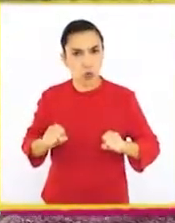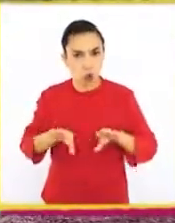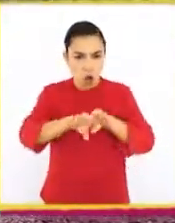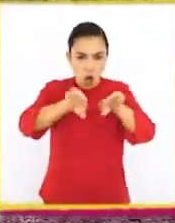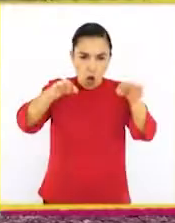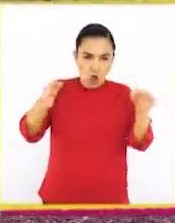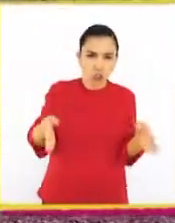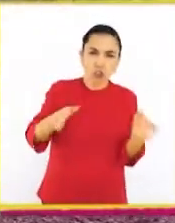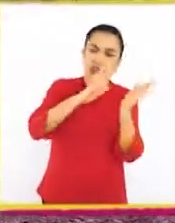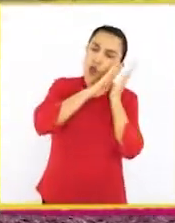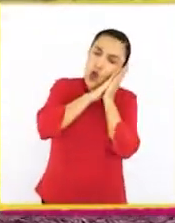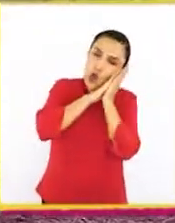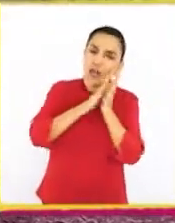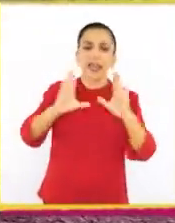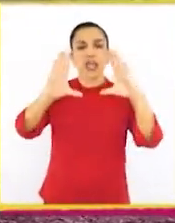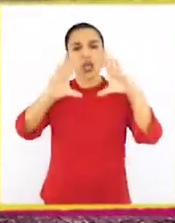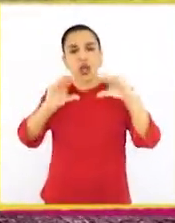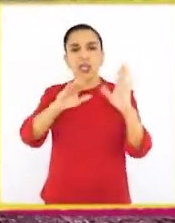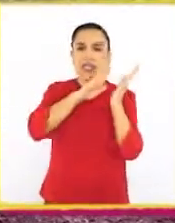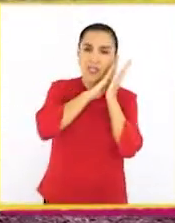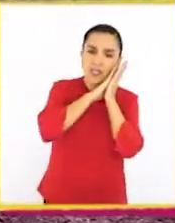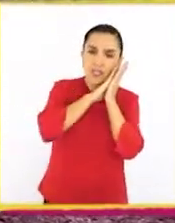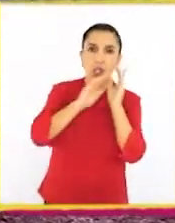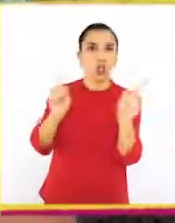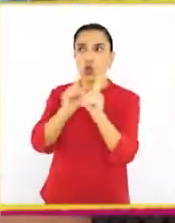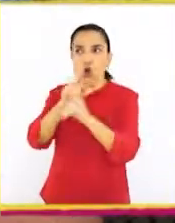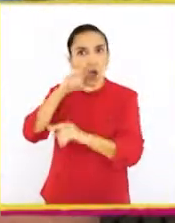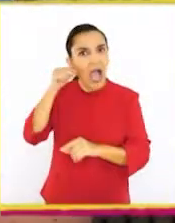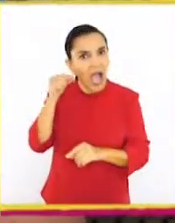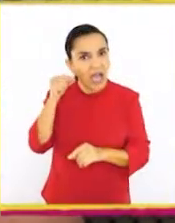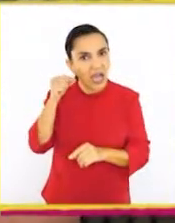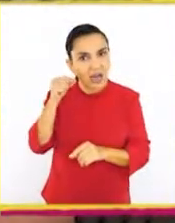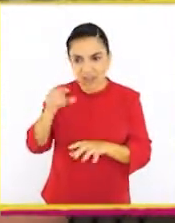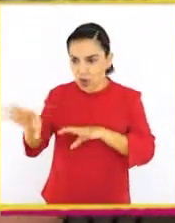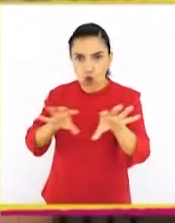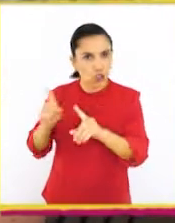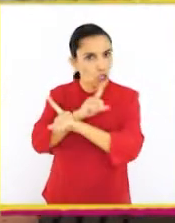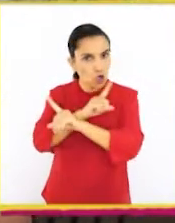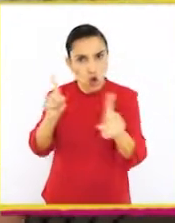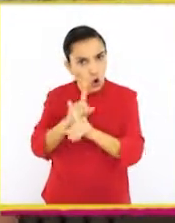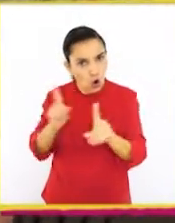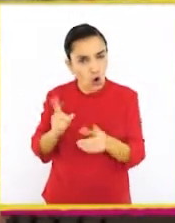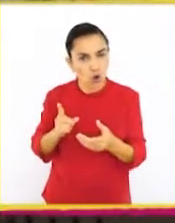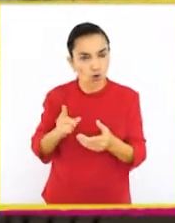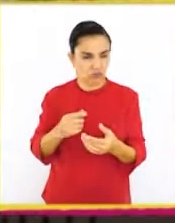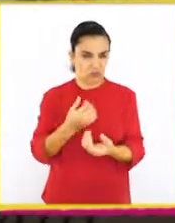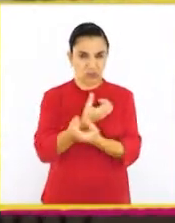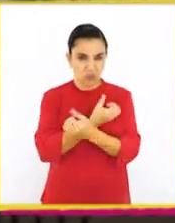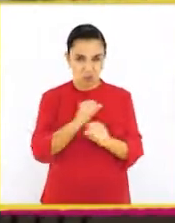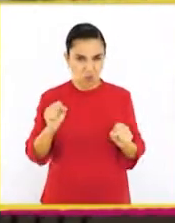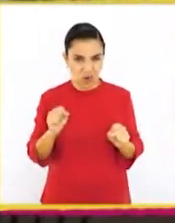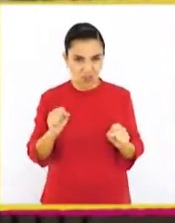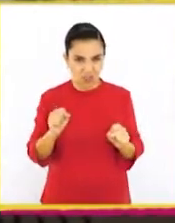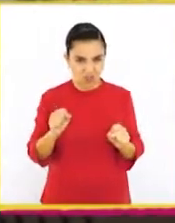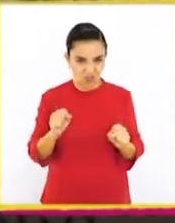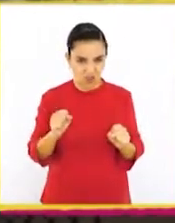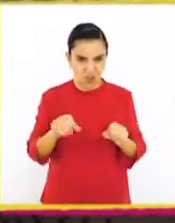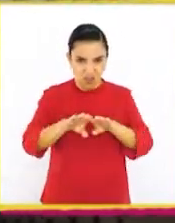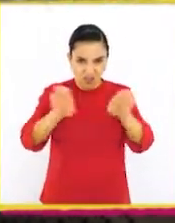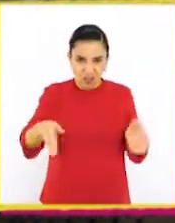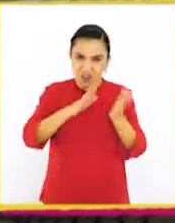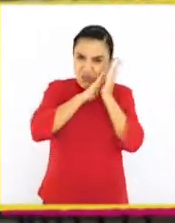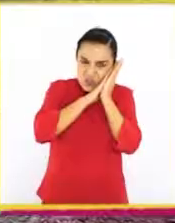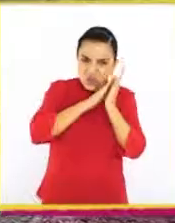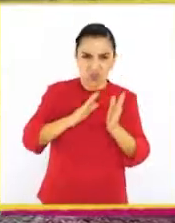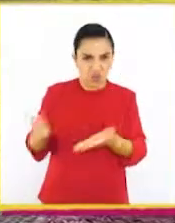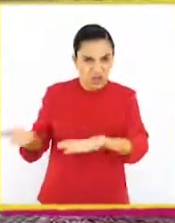Los colchones, los cojines... No, Aref, no puedes llevar nada de eso. ¿Cómo no puedo llevar